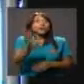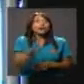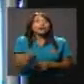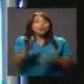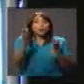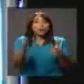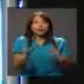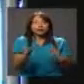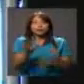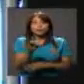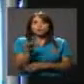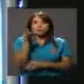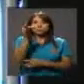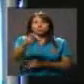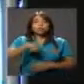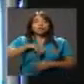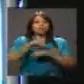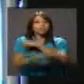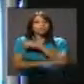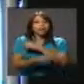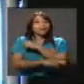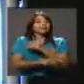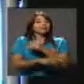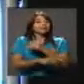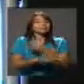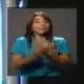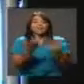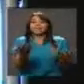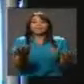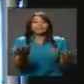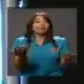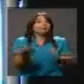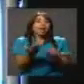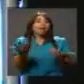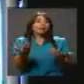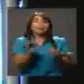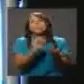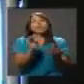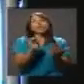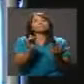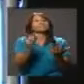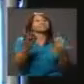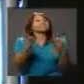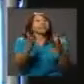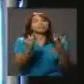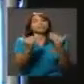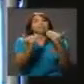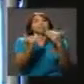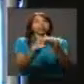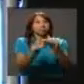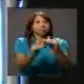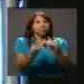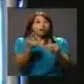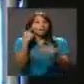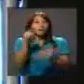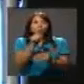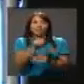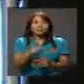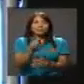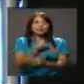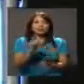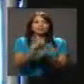nuestro país está prácticamente que sellado y avisado en el marco de esta crisis sin salida